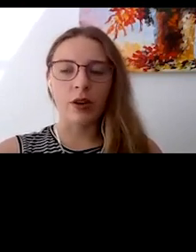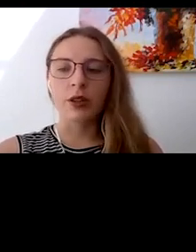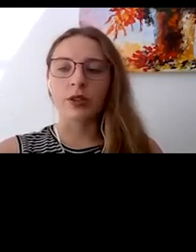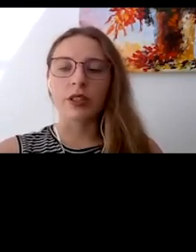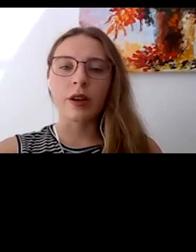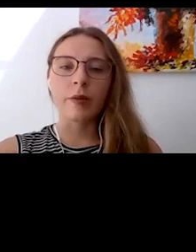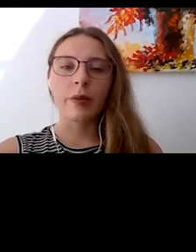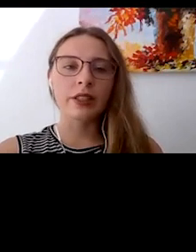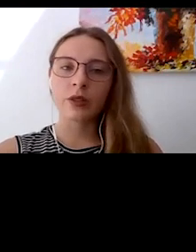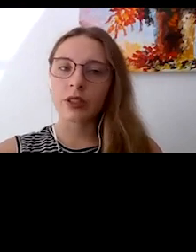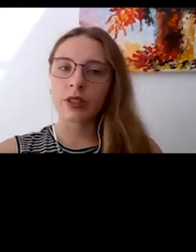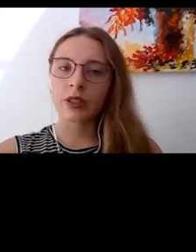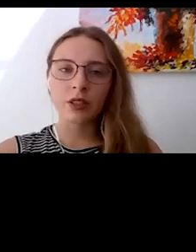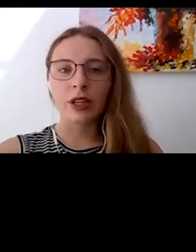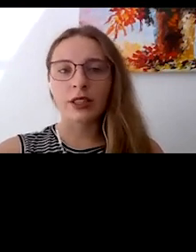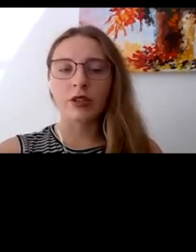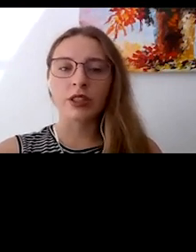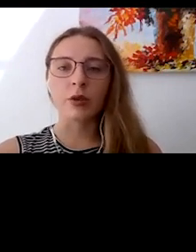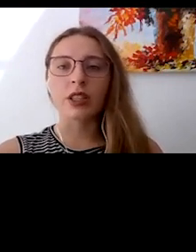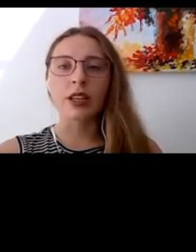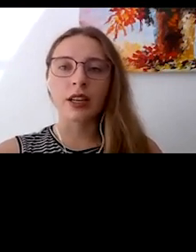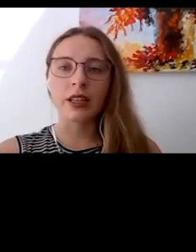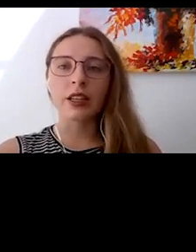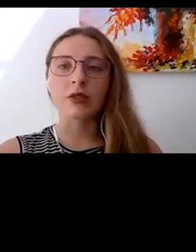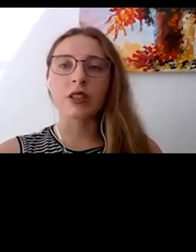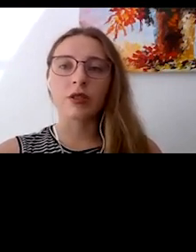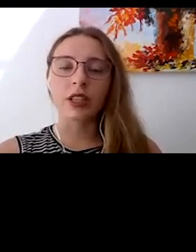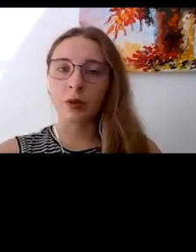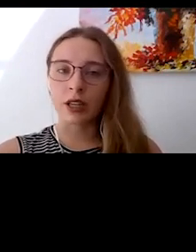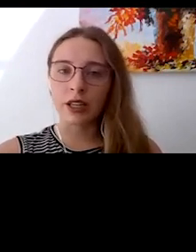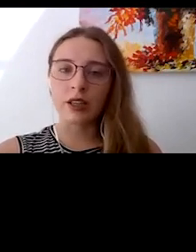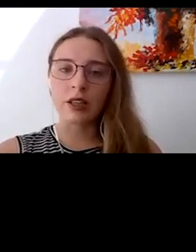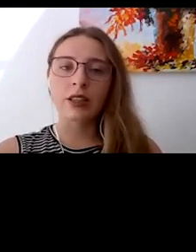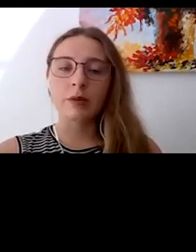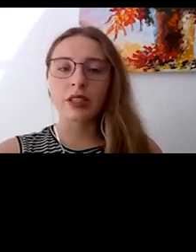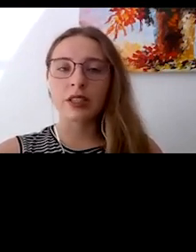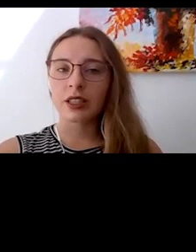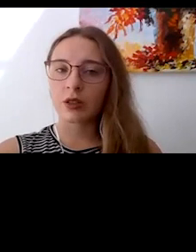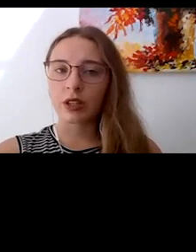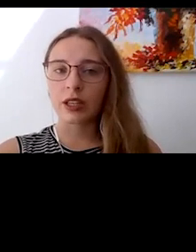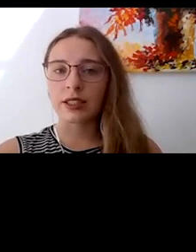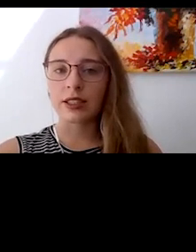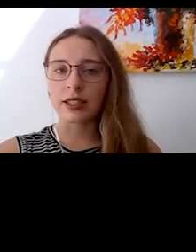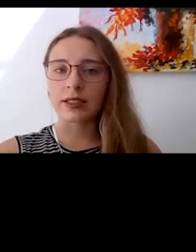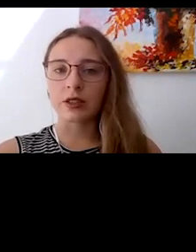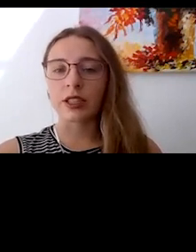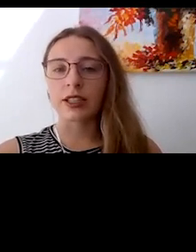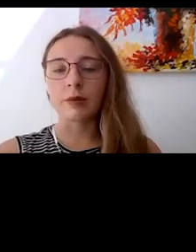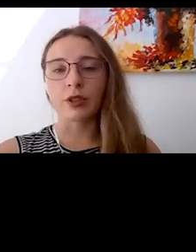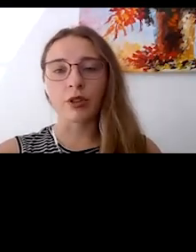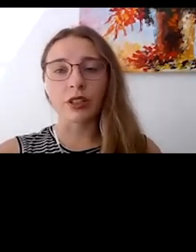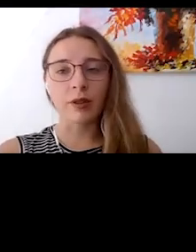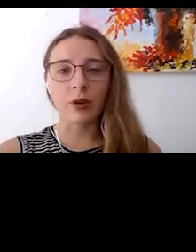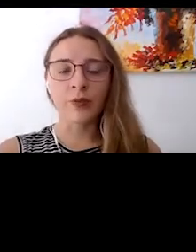Trabajo. Entonces, parte de todas estas obligaciones que se encuentran en la ley y que son sancionadas por la ley, también se tienen que incluir las que son del